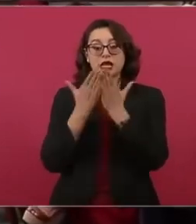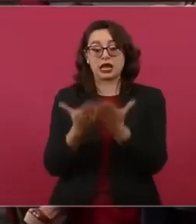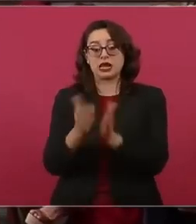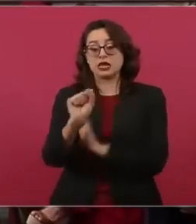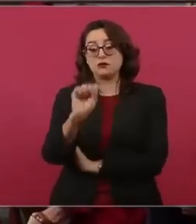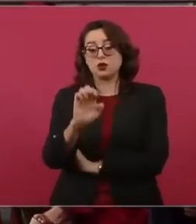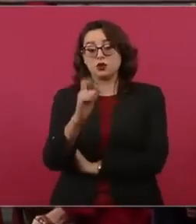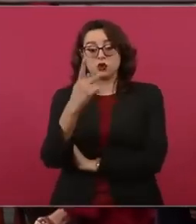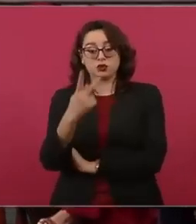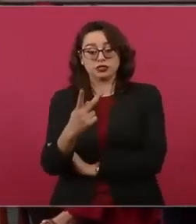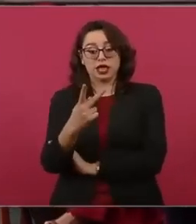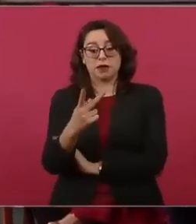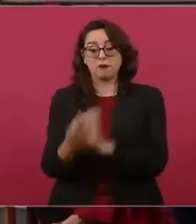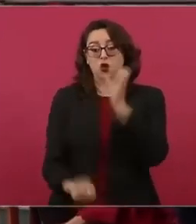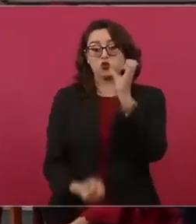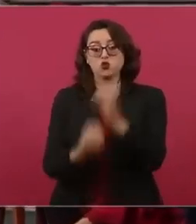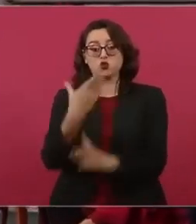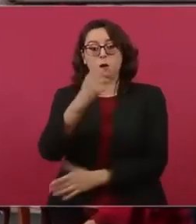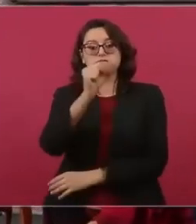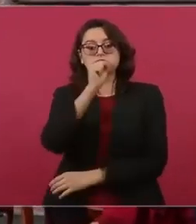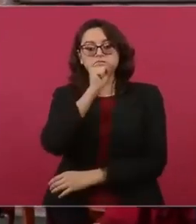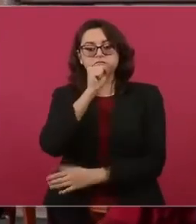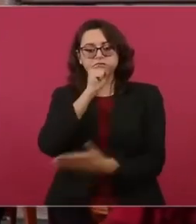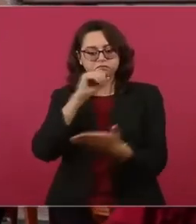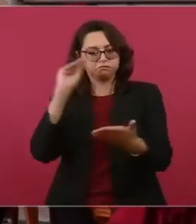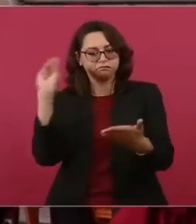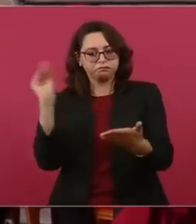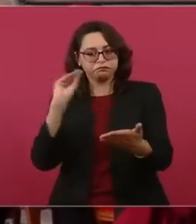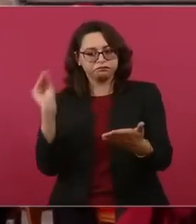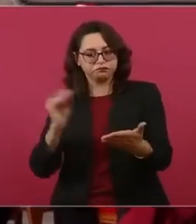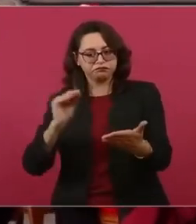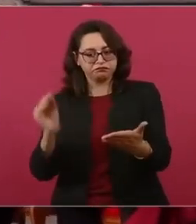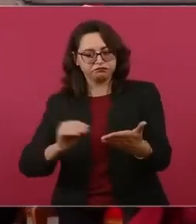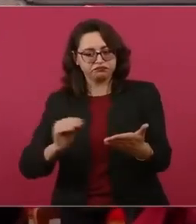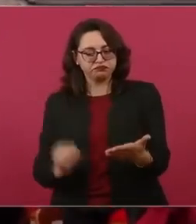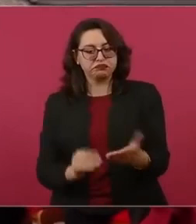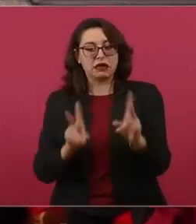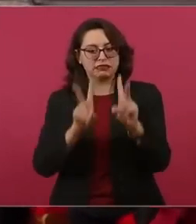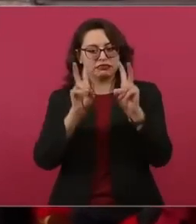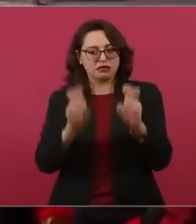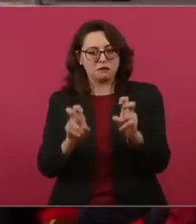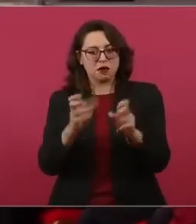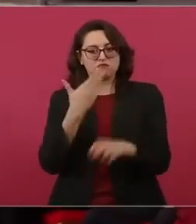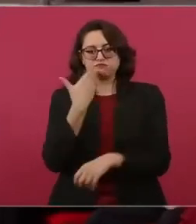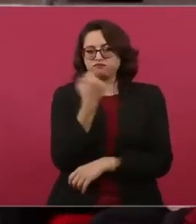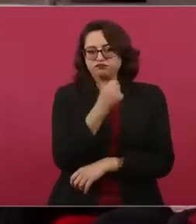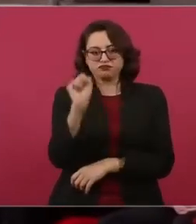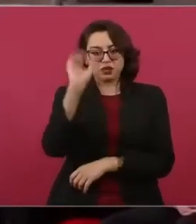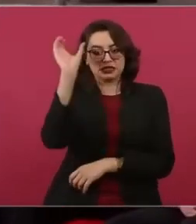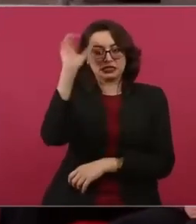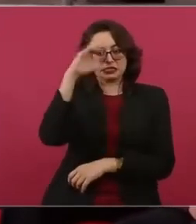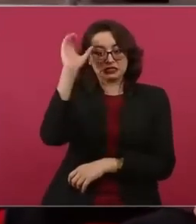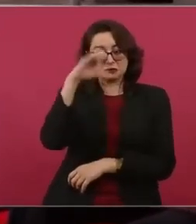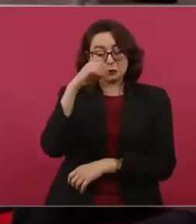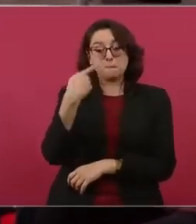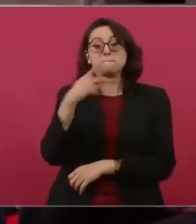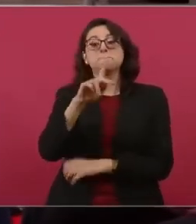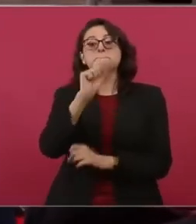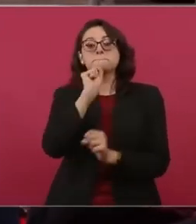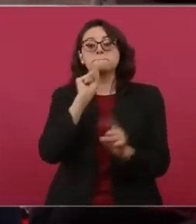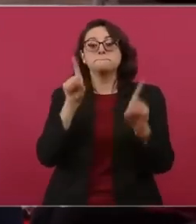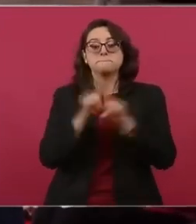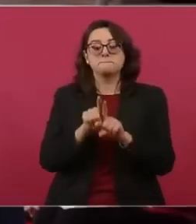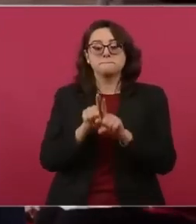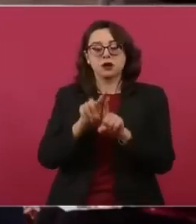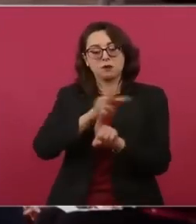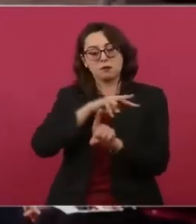texto con fundamentos científicos y con dimensión humanista.